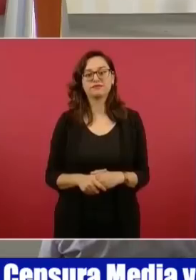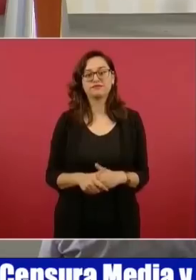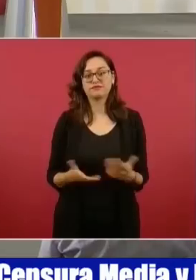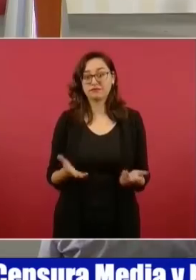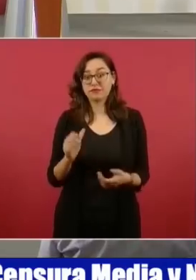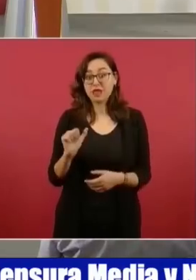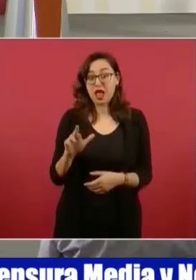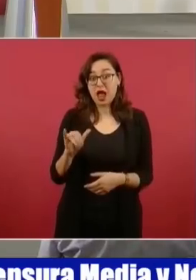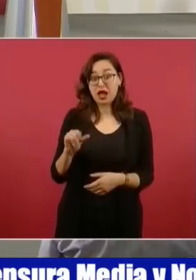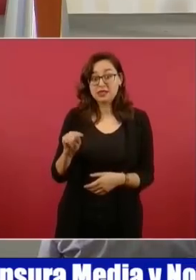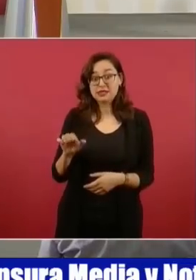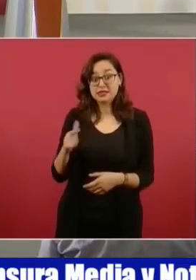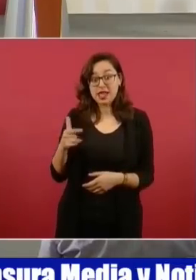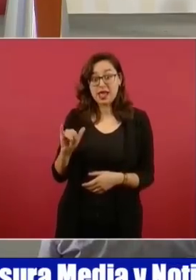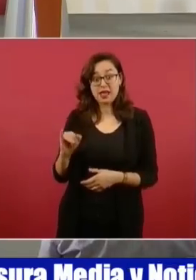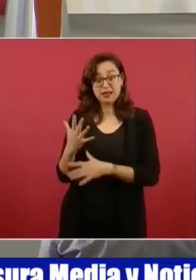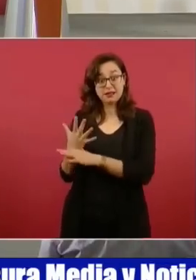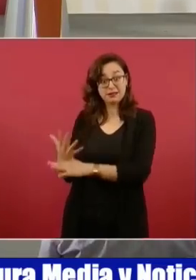escuchar esto.